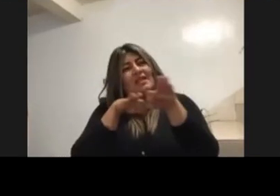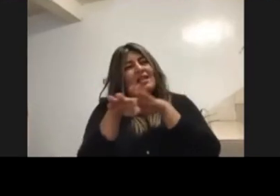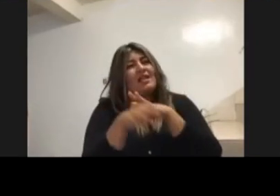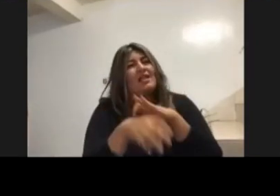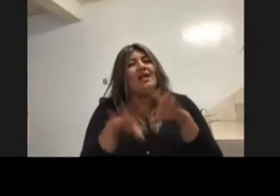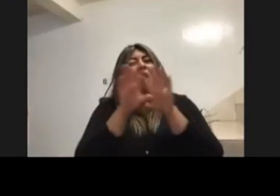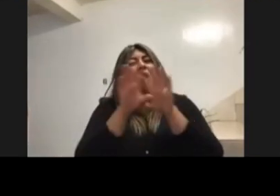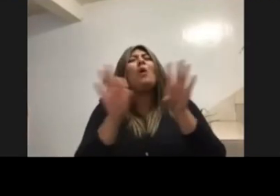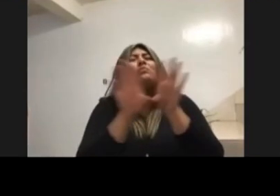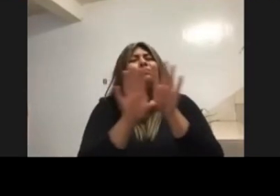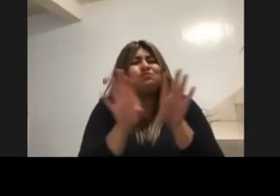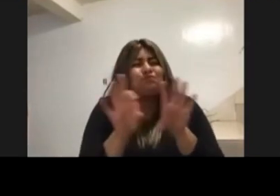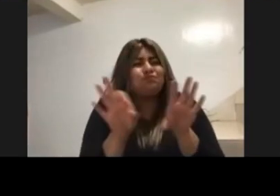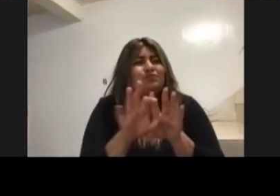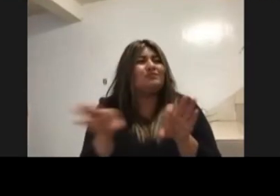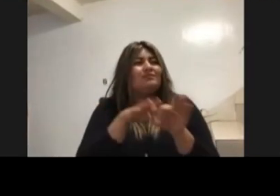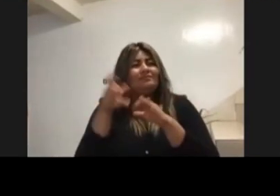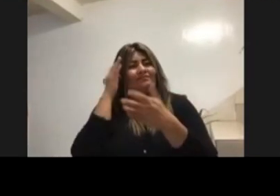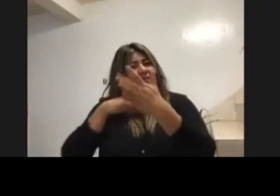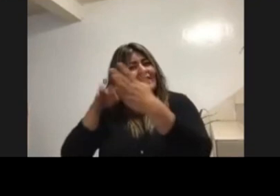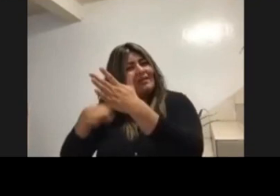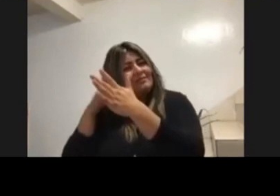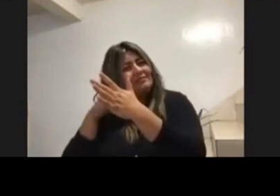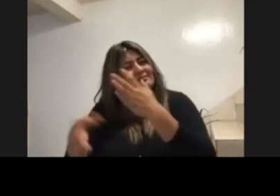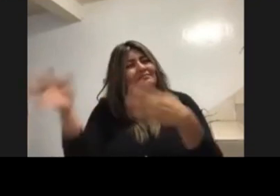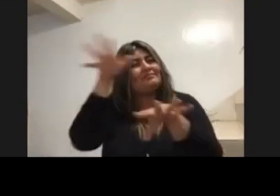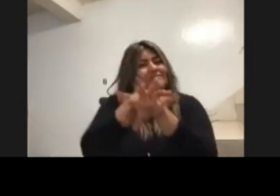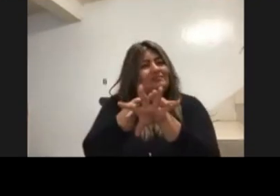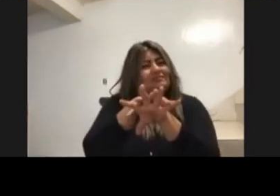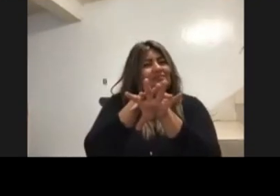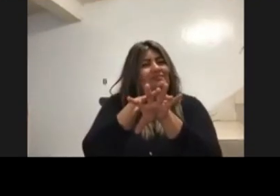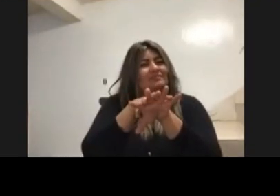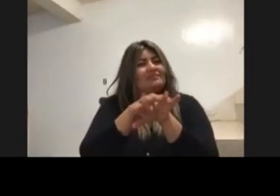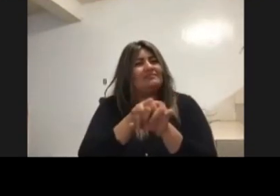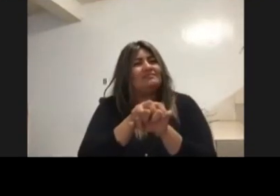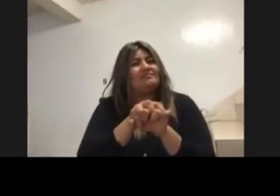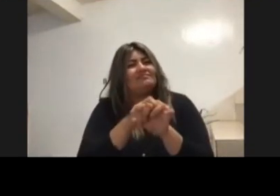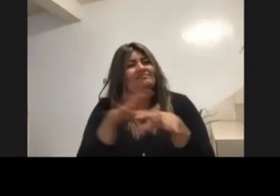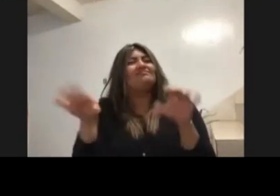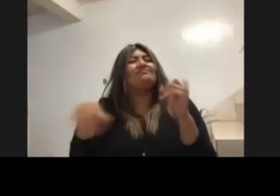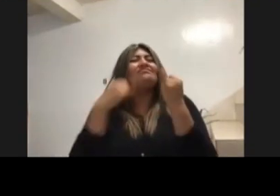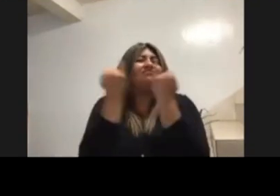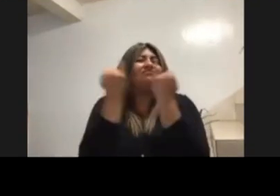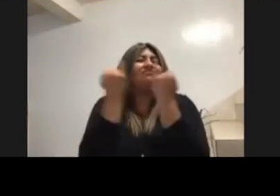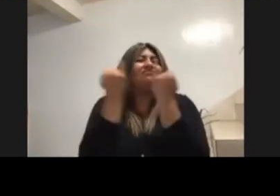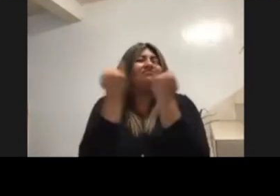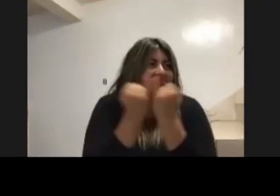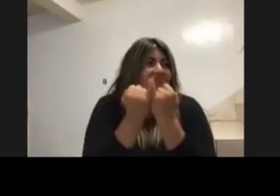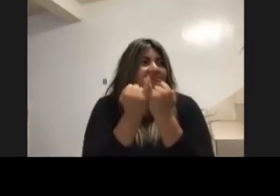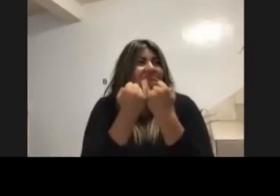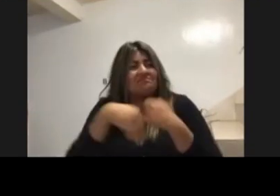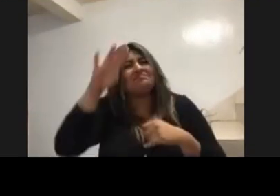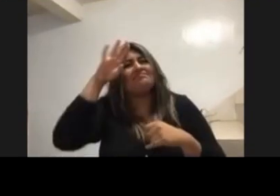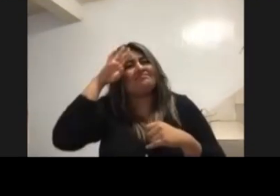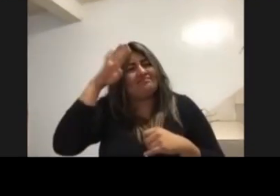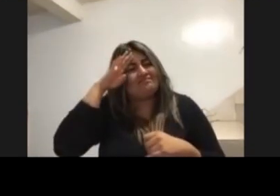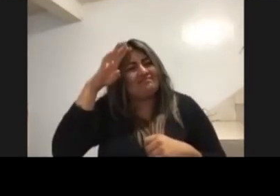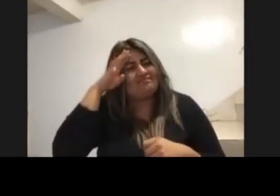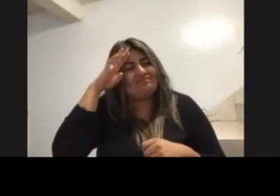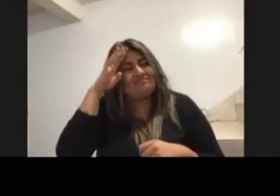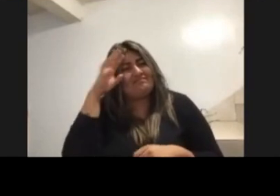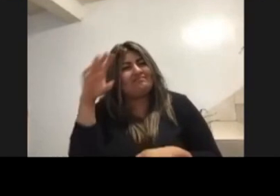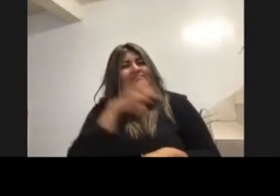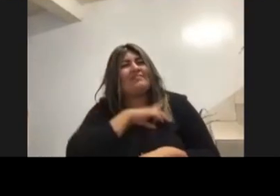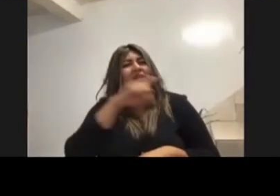es incluyente porque es una escuela de educación especial, pues que tome la decisión con base en criterios que no